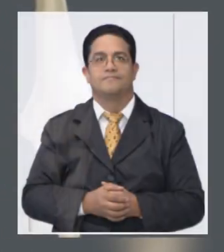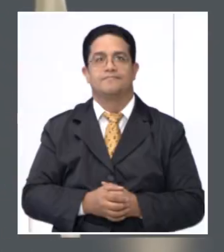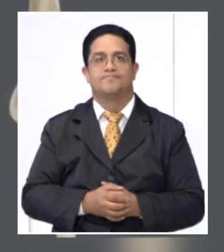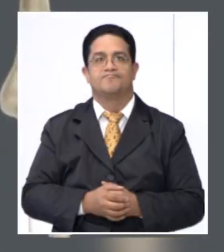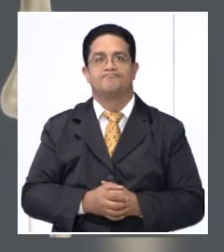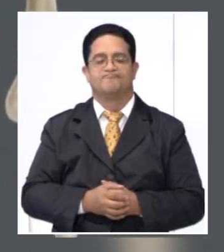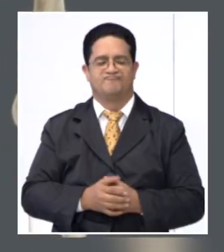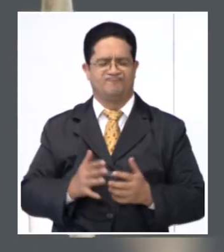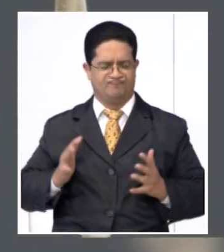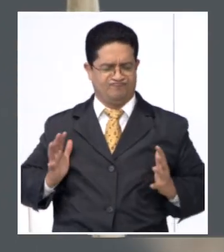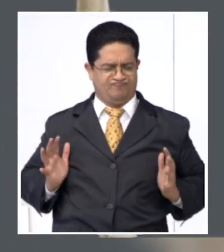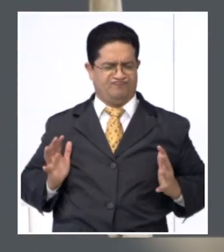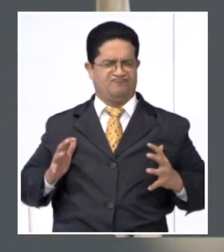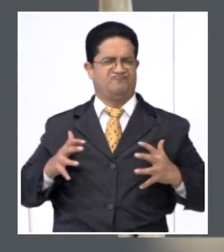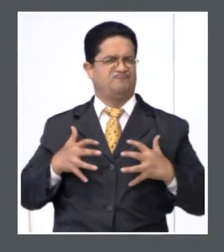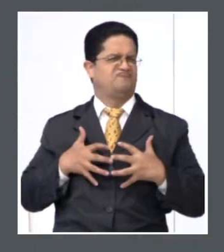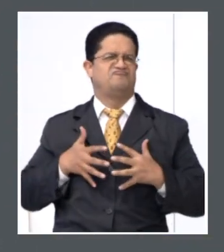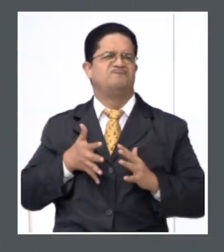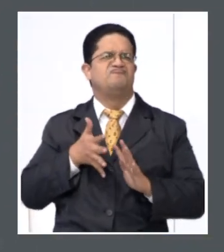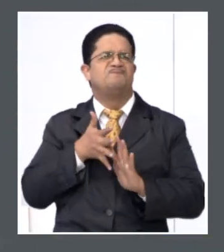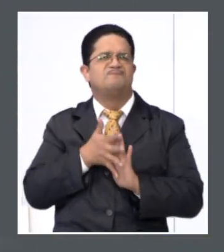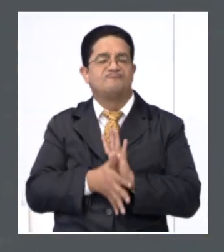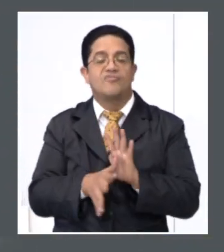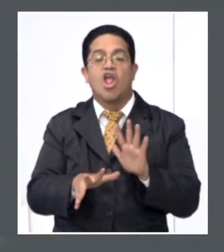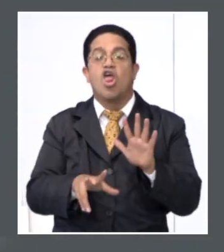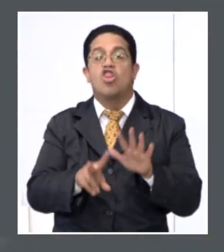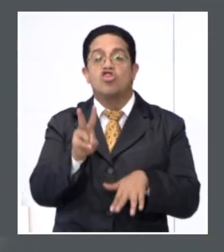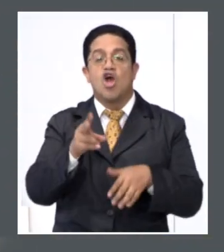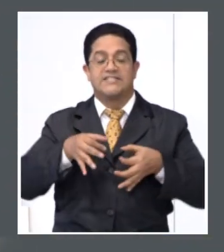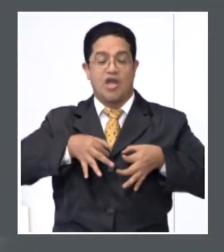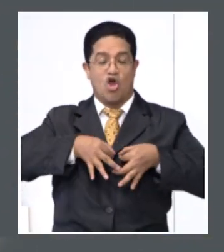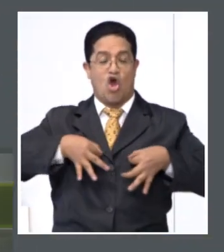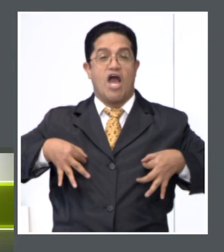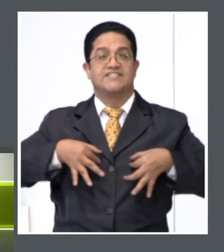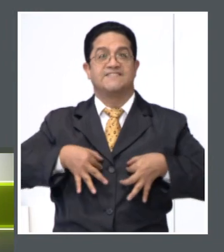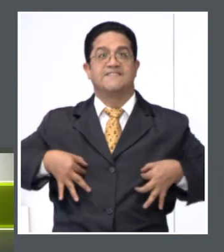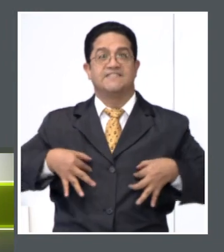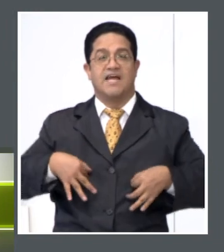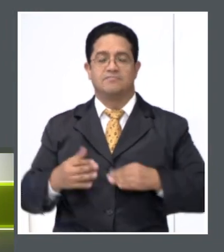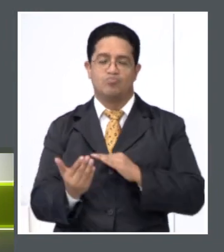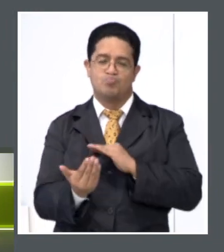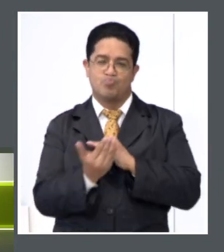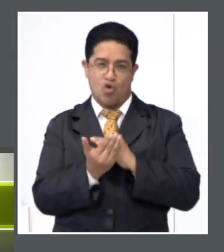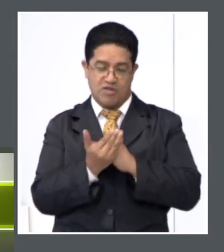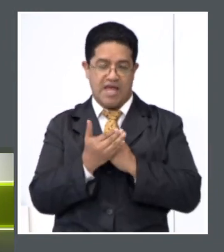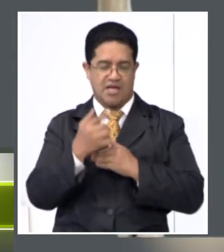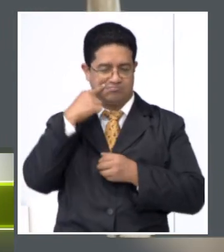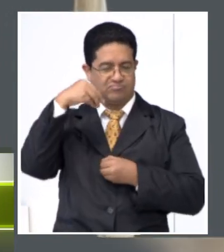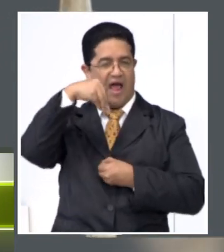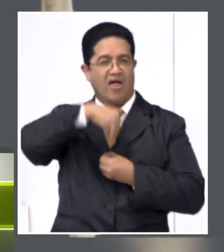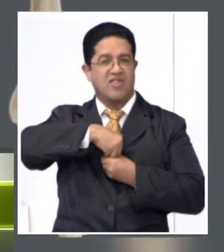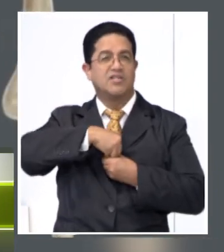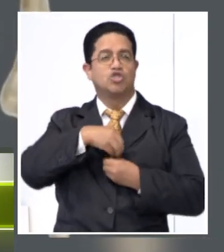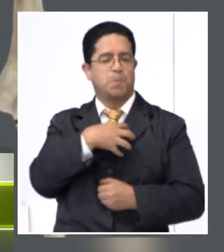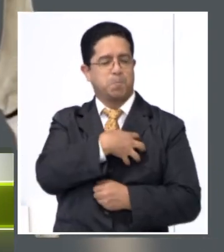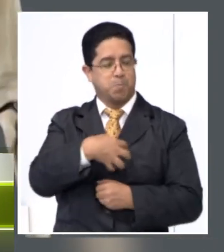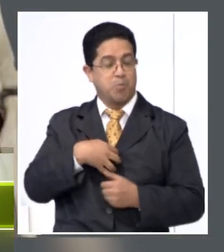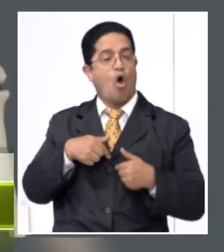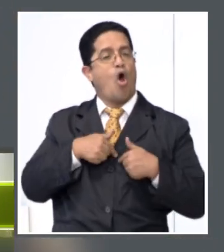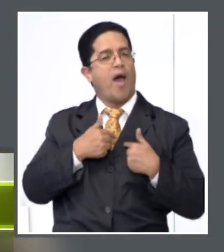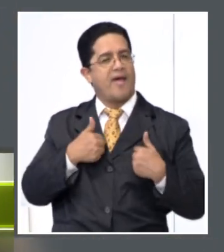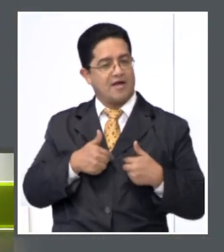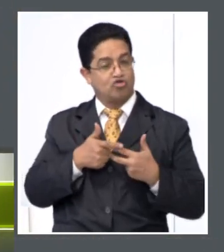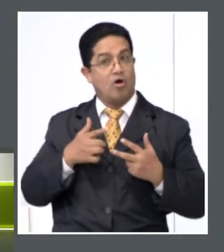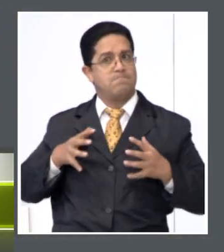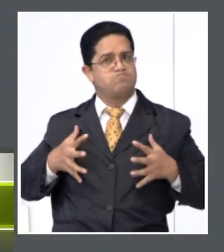La caja torácica está compuesta por 12 pares de costillas que rodean y protegen los órganos vitales, como el corazón y